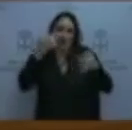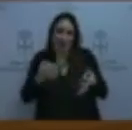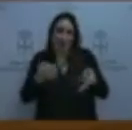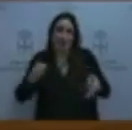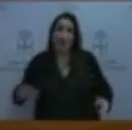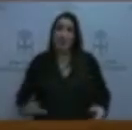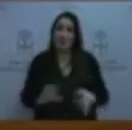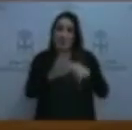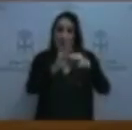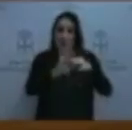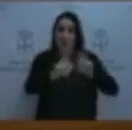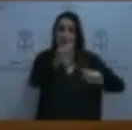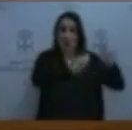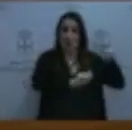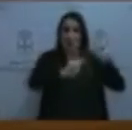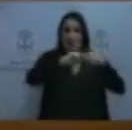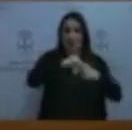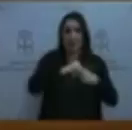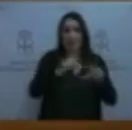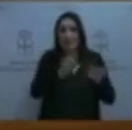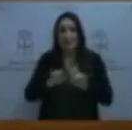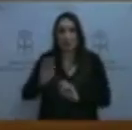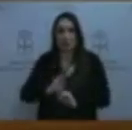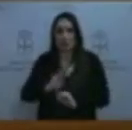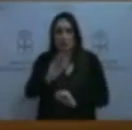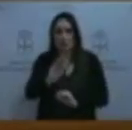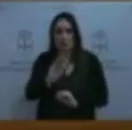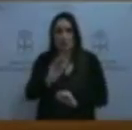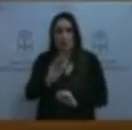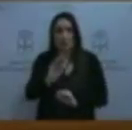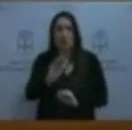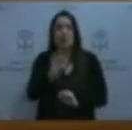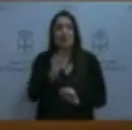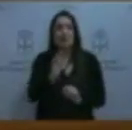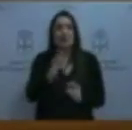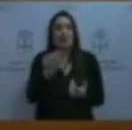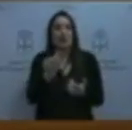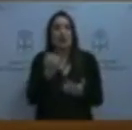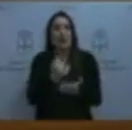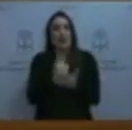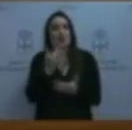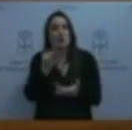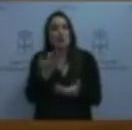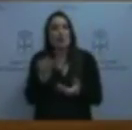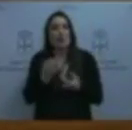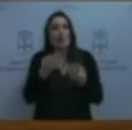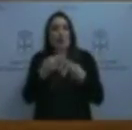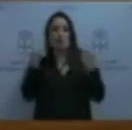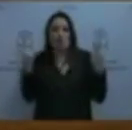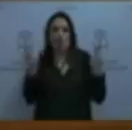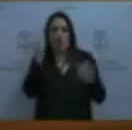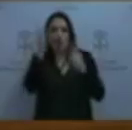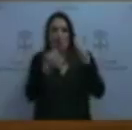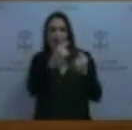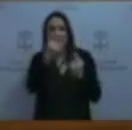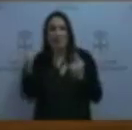las asociaciones participantes en su territorio, con registros y haciendo públicas las actividades que cada una de ellas desarrolla